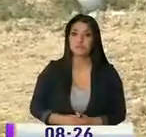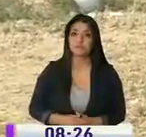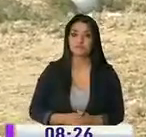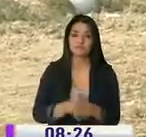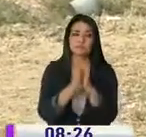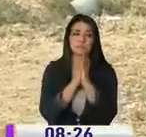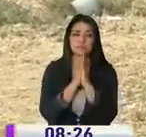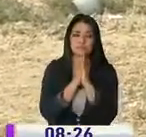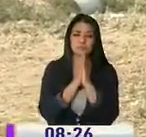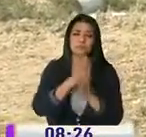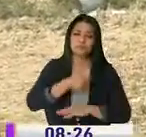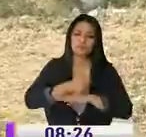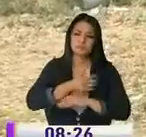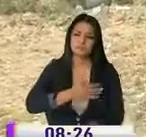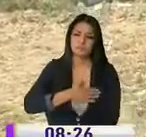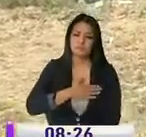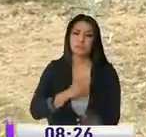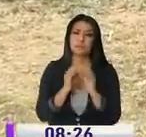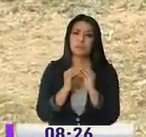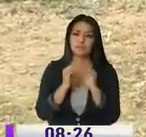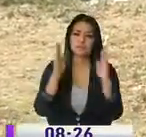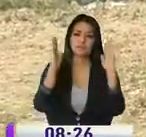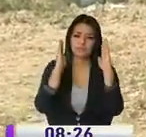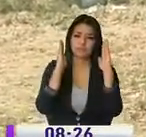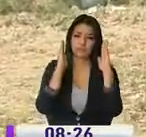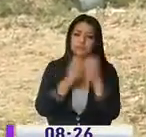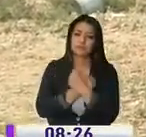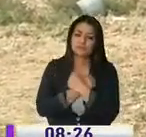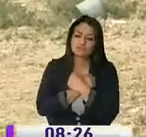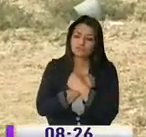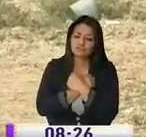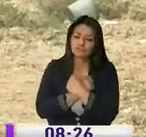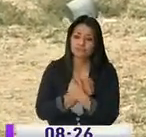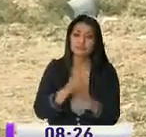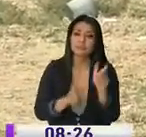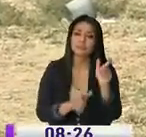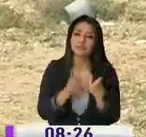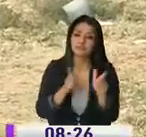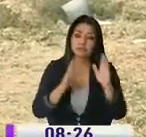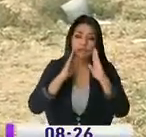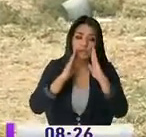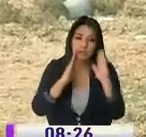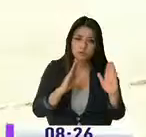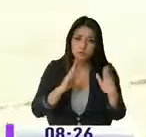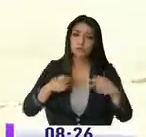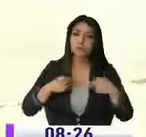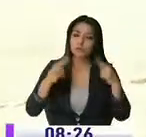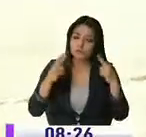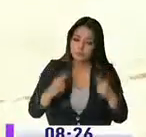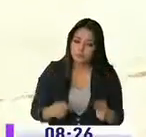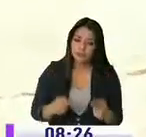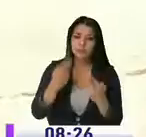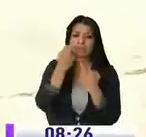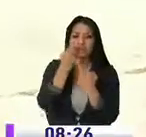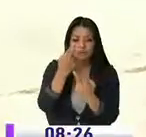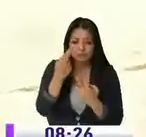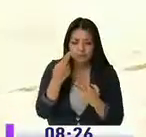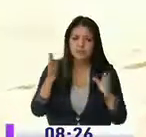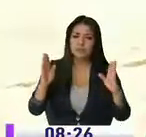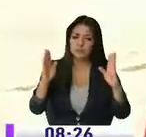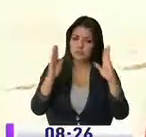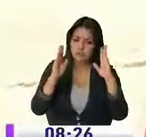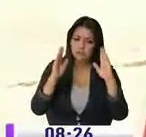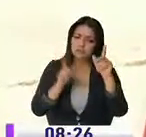autoridades que pongan más atención que amen a los ciudadanos como vivimos somos humanos por favor las personas que